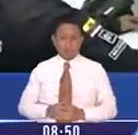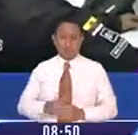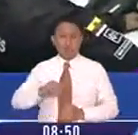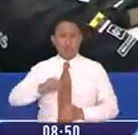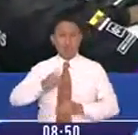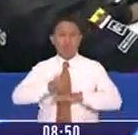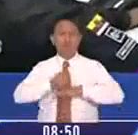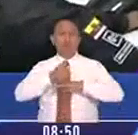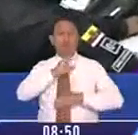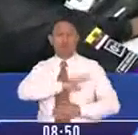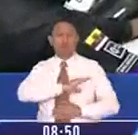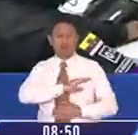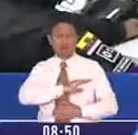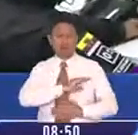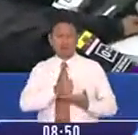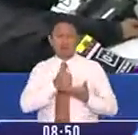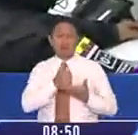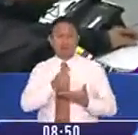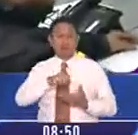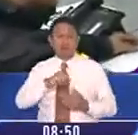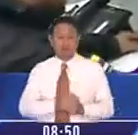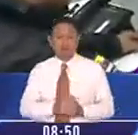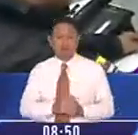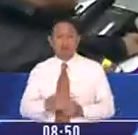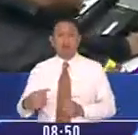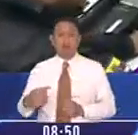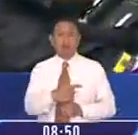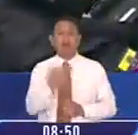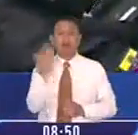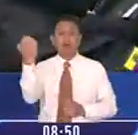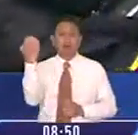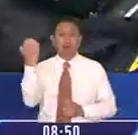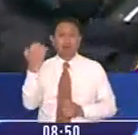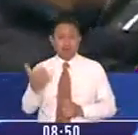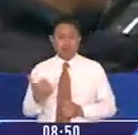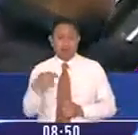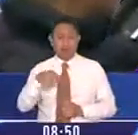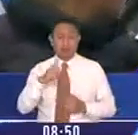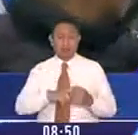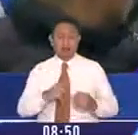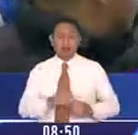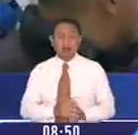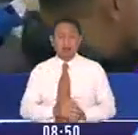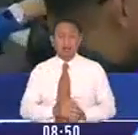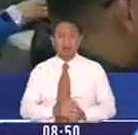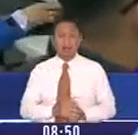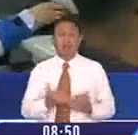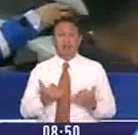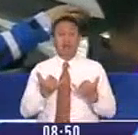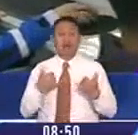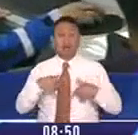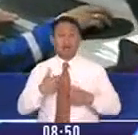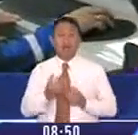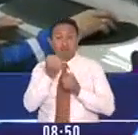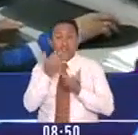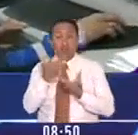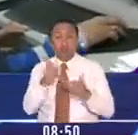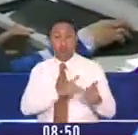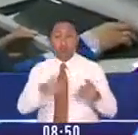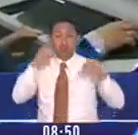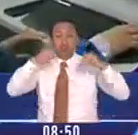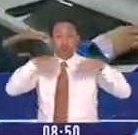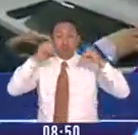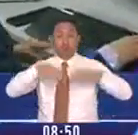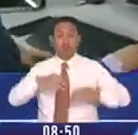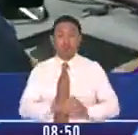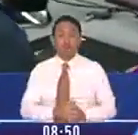entidades municipales de respuesta pueden actuar ante las emergencias que se registran en la capital, sobre todo hoy se va a dar a conocer este plan lluvias. Así